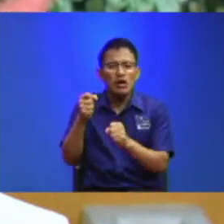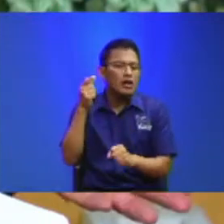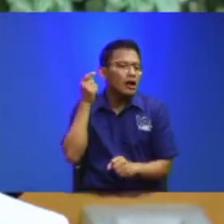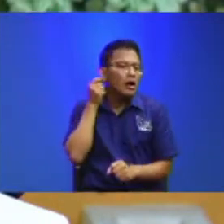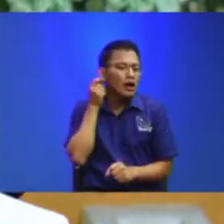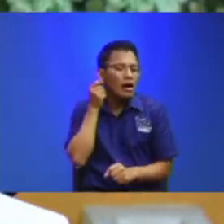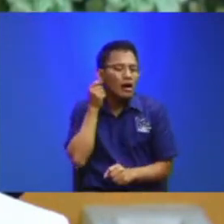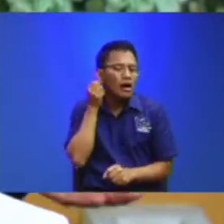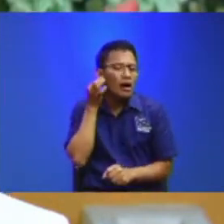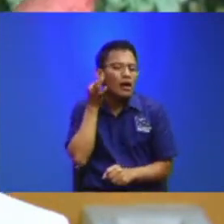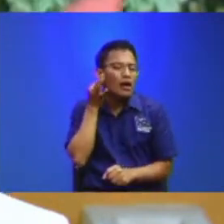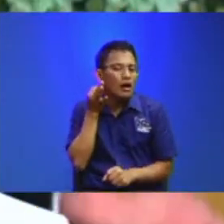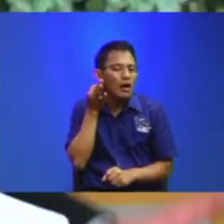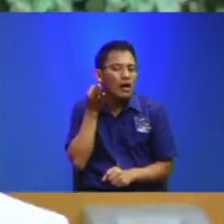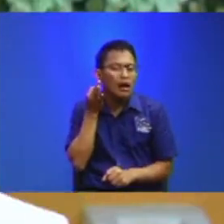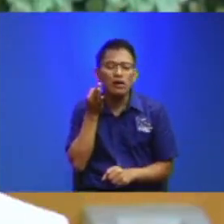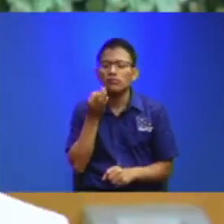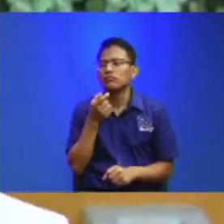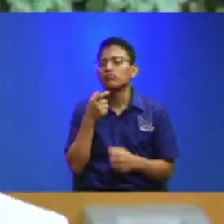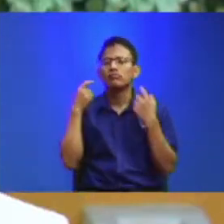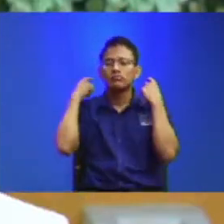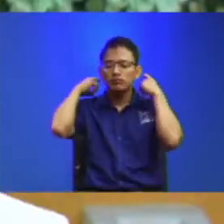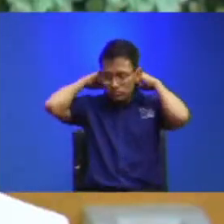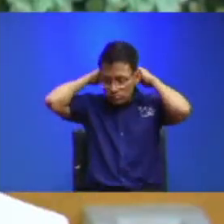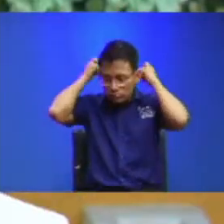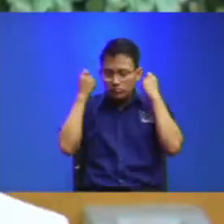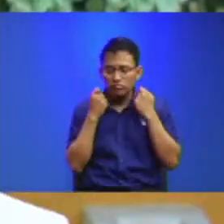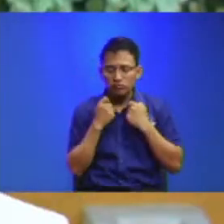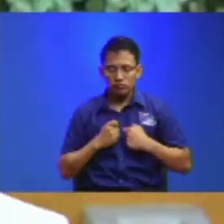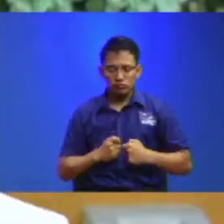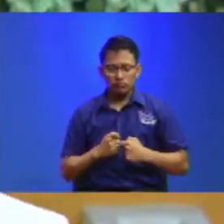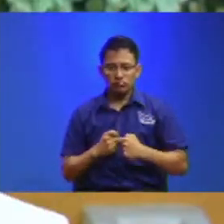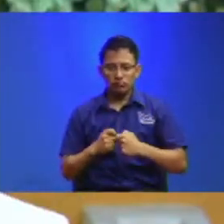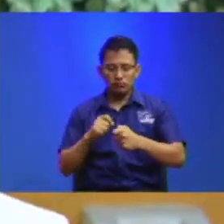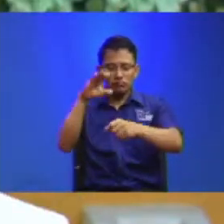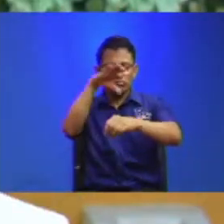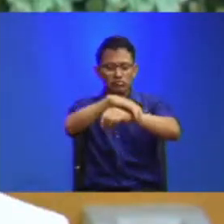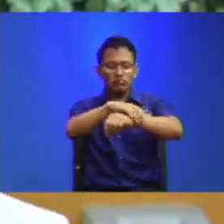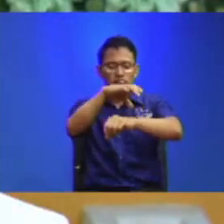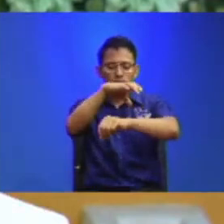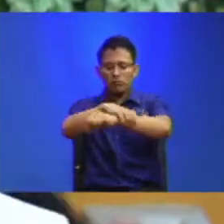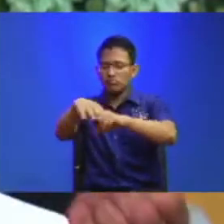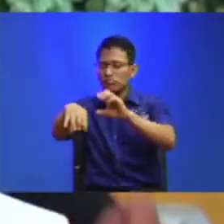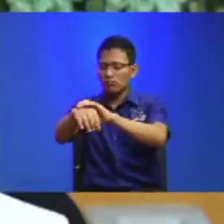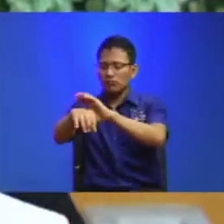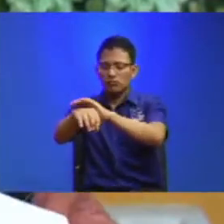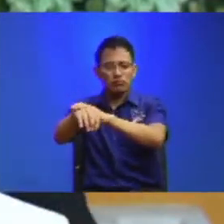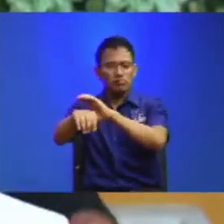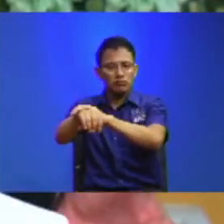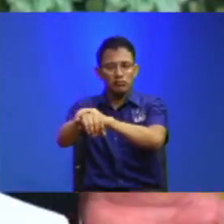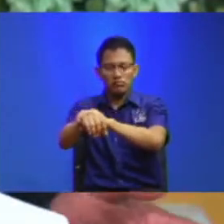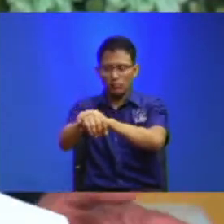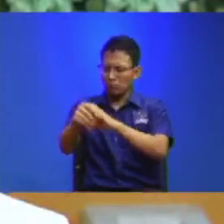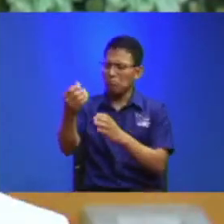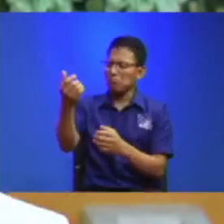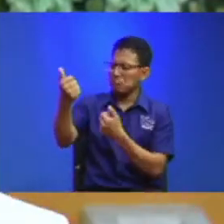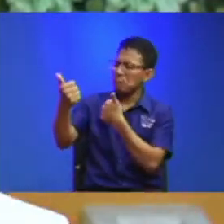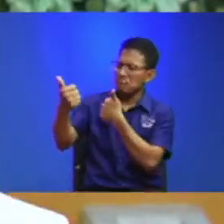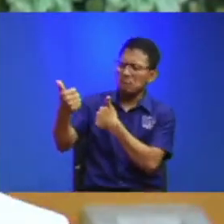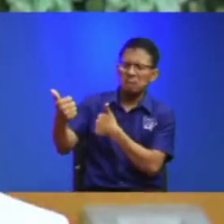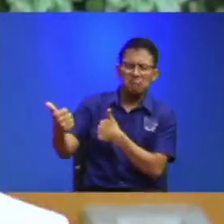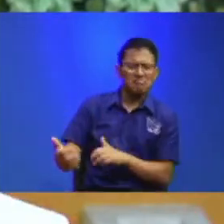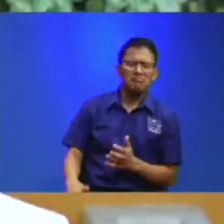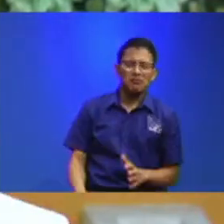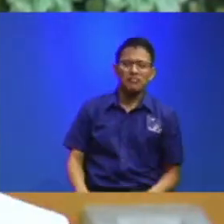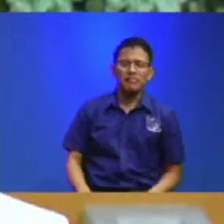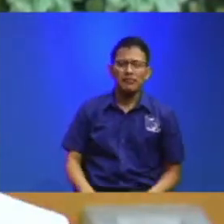no tenían esa costumbre, tenían más de 400 años de ser esclavos. ¿Usted cree que un esclavo que está pisoteando el lodo